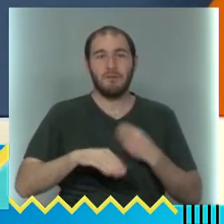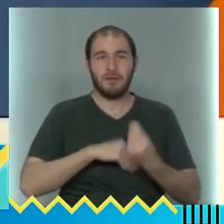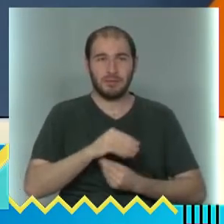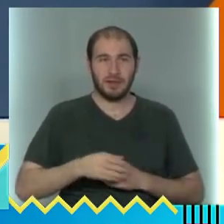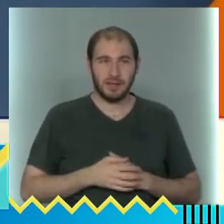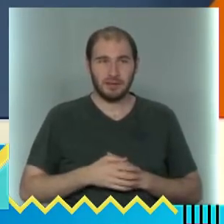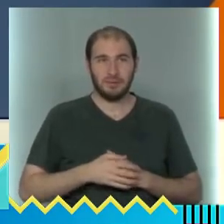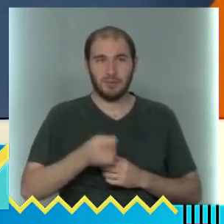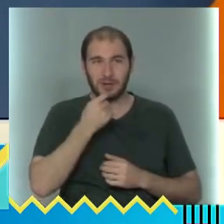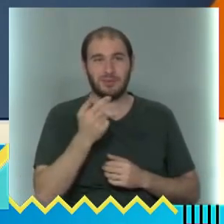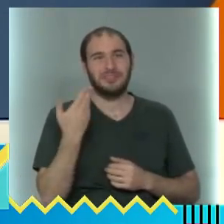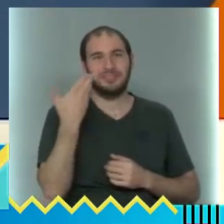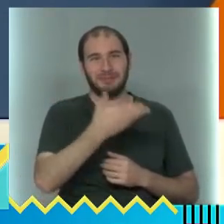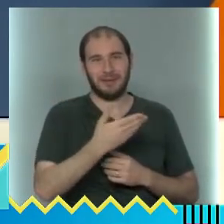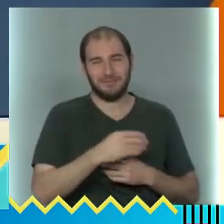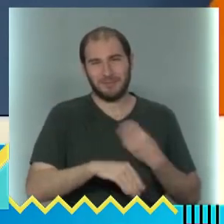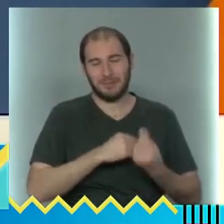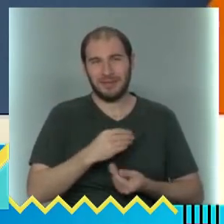supuesto, cada vez que salía,